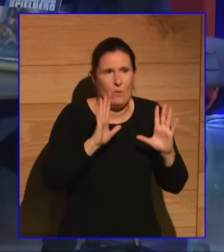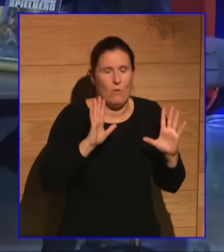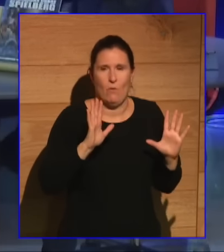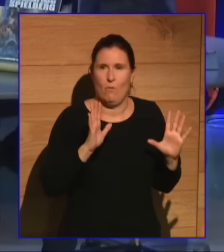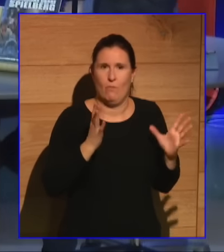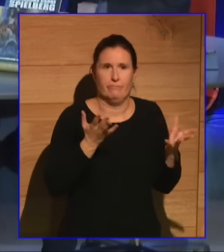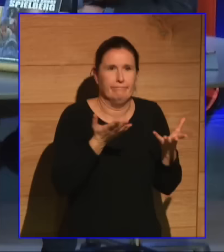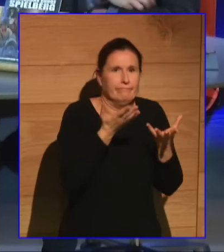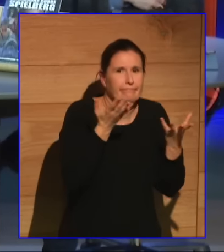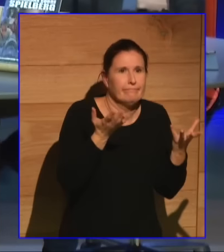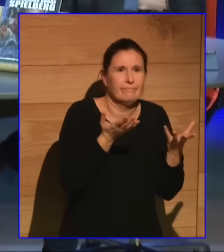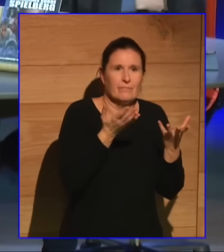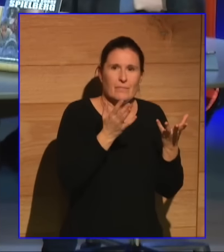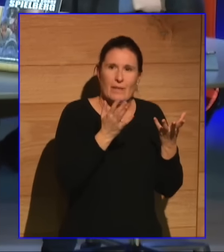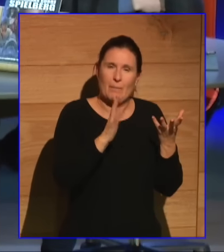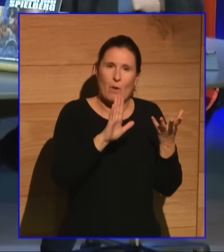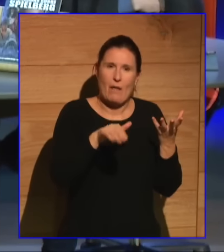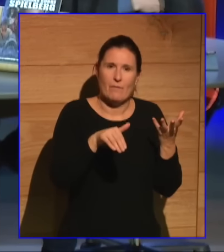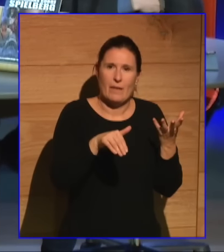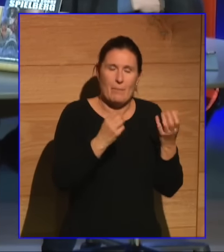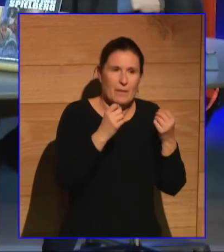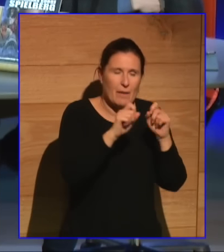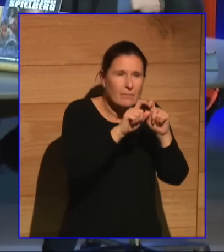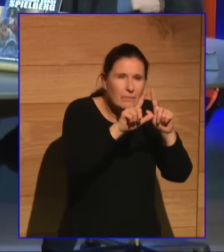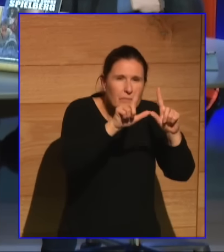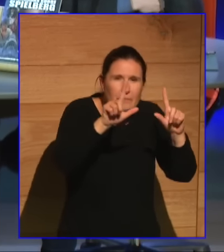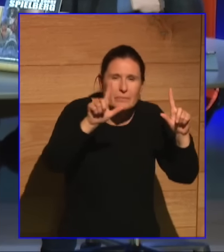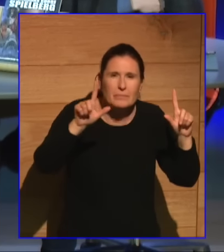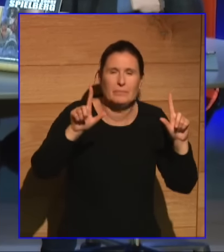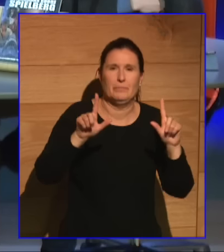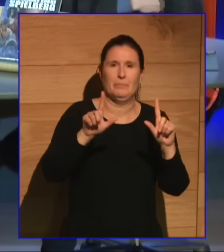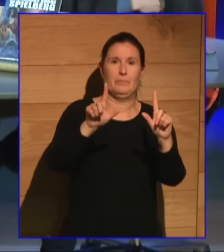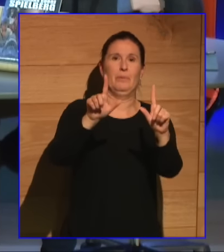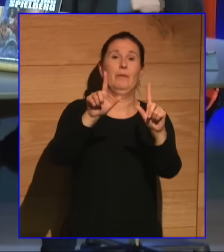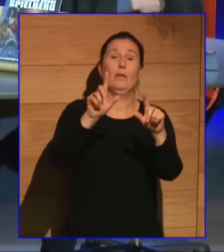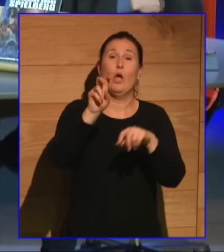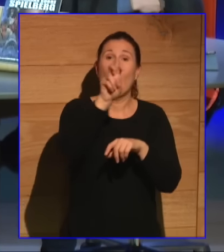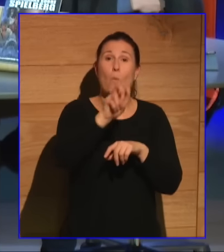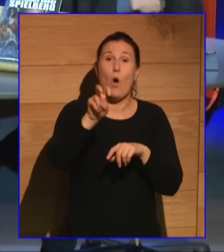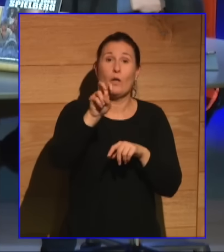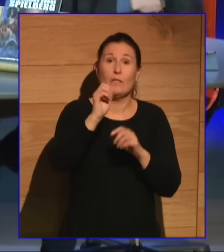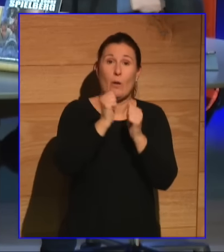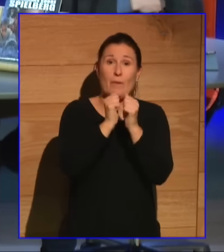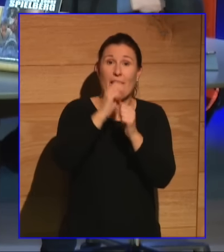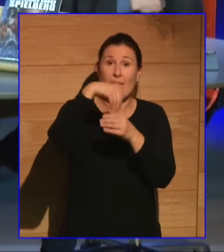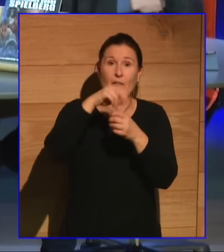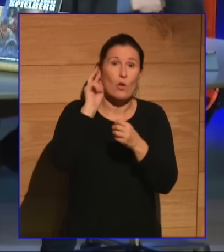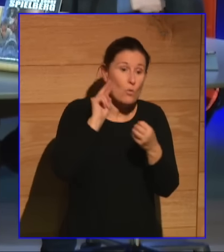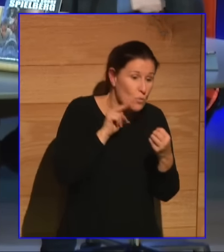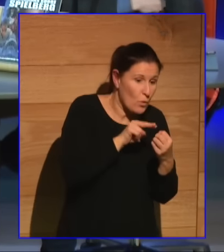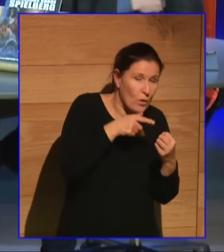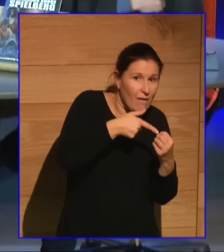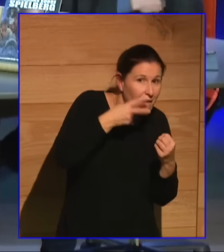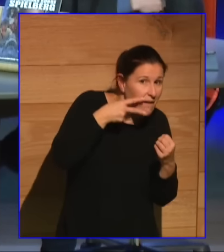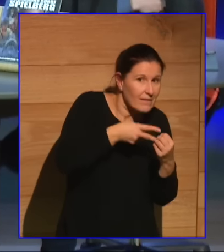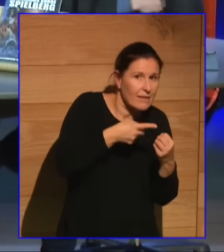de CGI o tal, acaba con un primer plano en el que por primera vez vemos el mosquito dentro de la piedra de ámbar. No, eso no, que